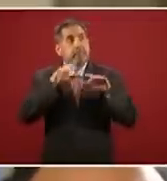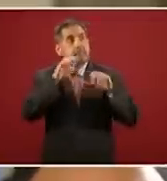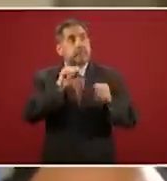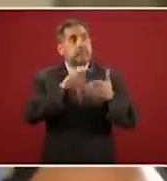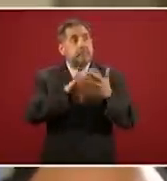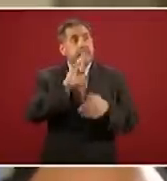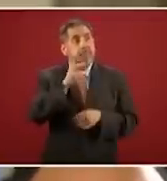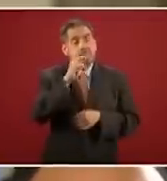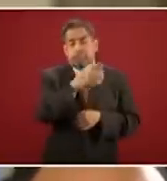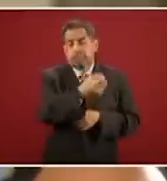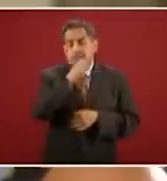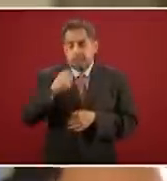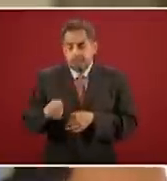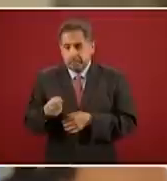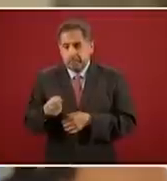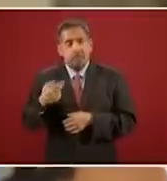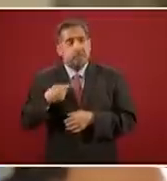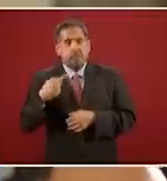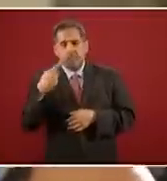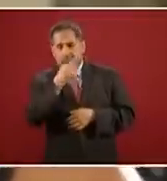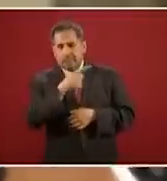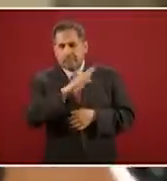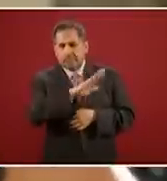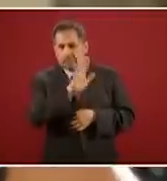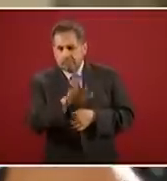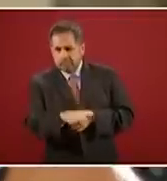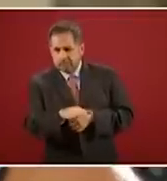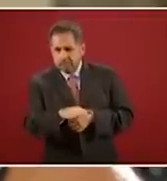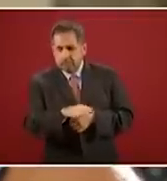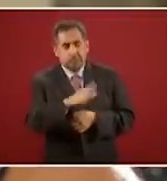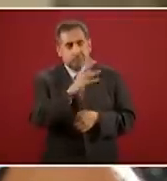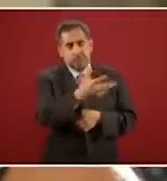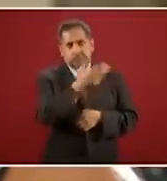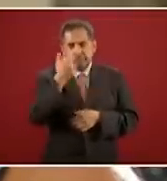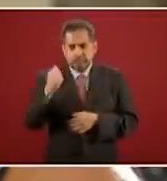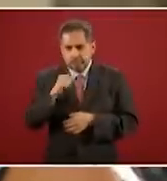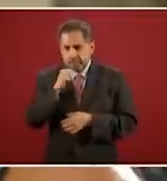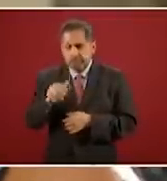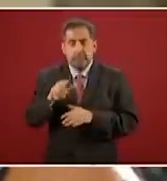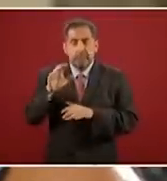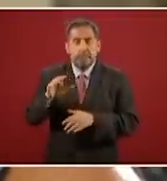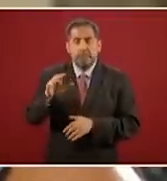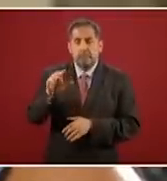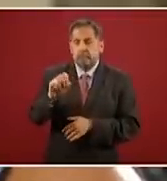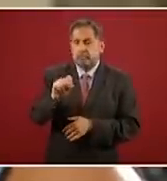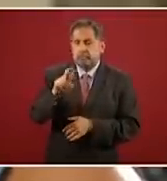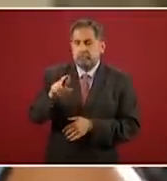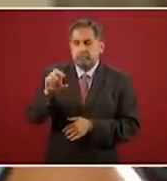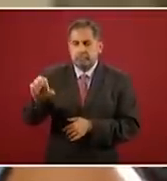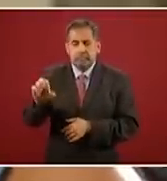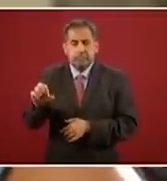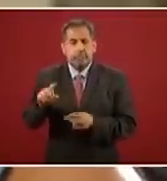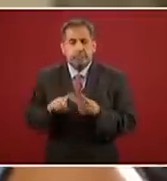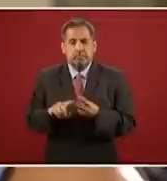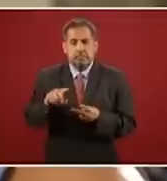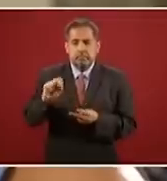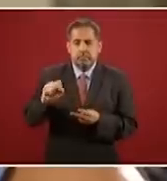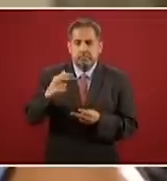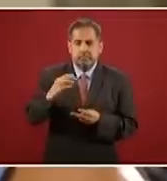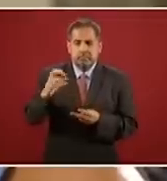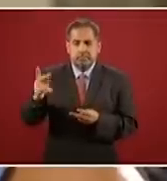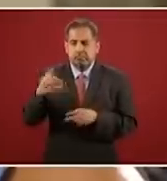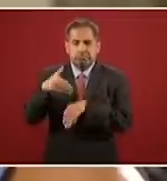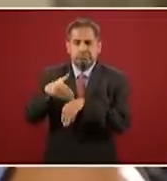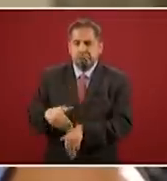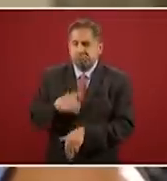aquí a México cuando morían y no tenían capital. Bueno, pues parece que el secretario de Relaciones Exteriores y el de Hacienda no acataron su